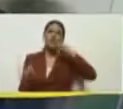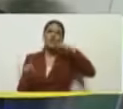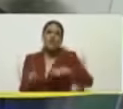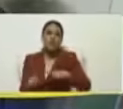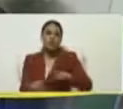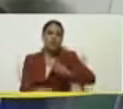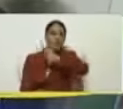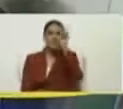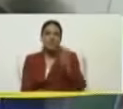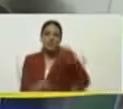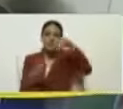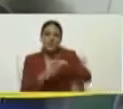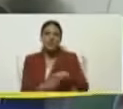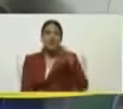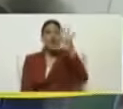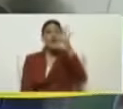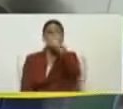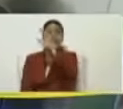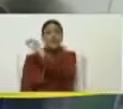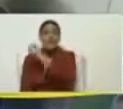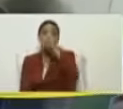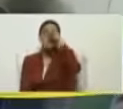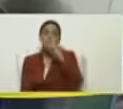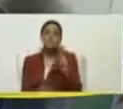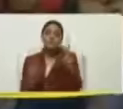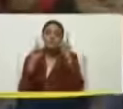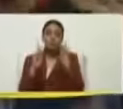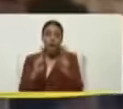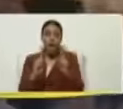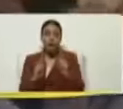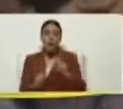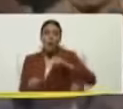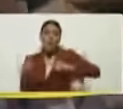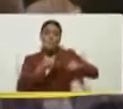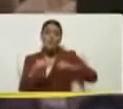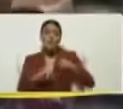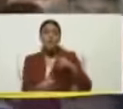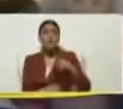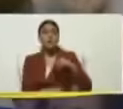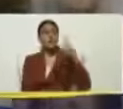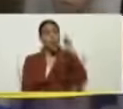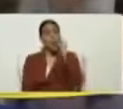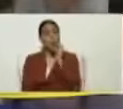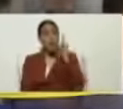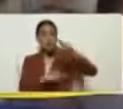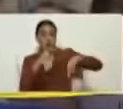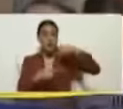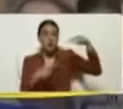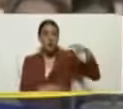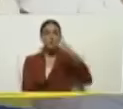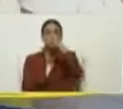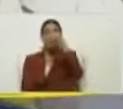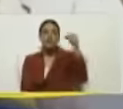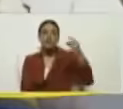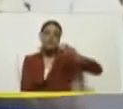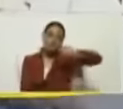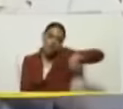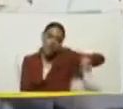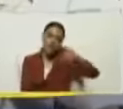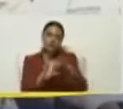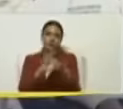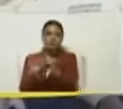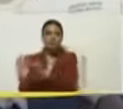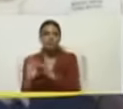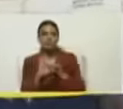de Venezuela en 500 años. El movimiento bolivariano revolucionario 200.